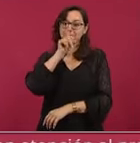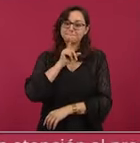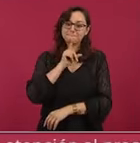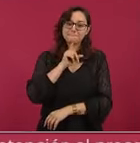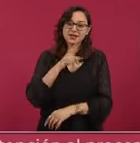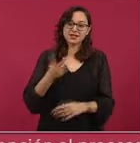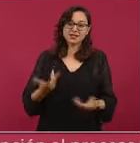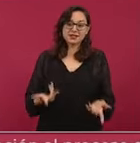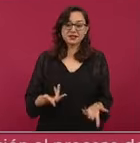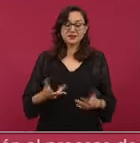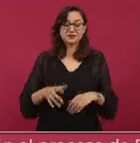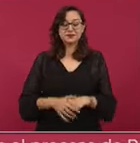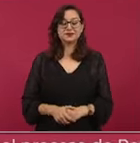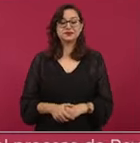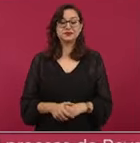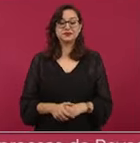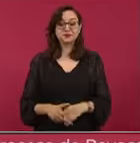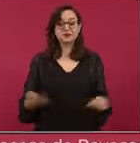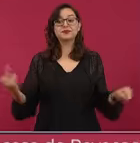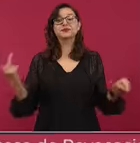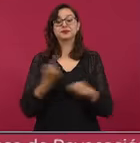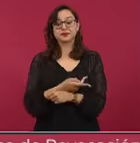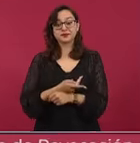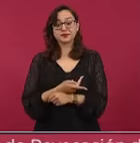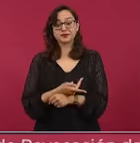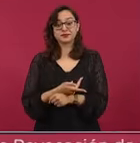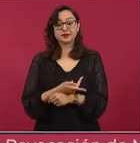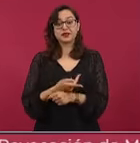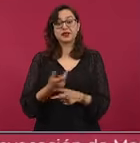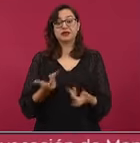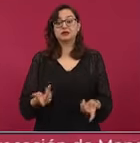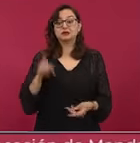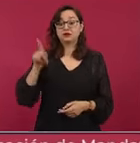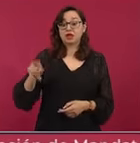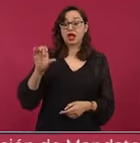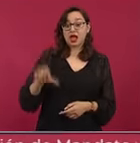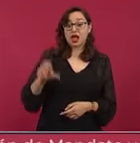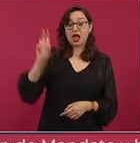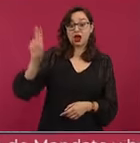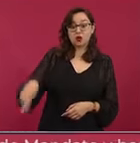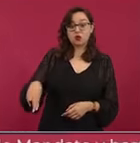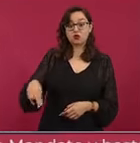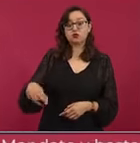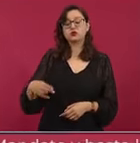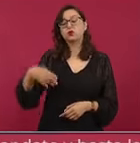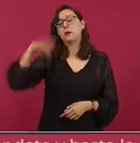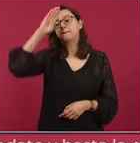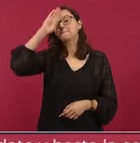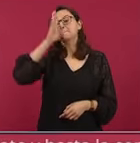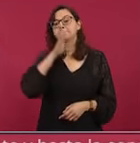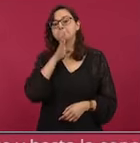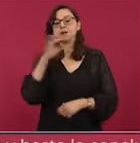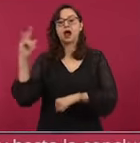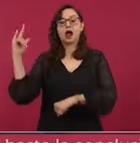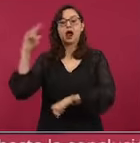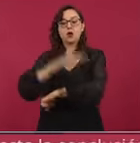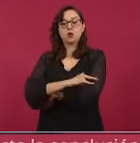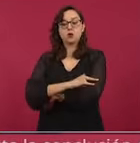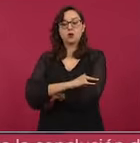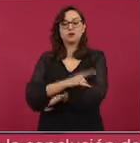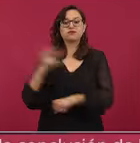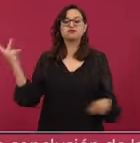¿Qué fue lo que sucedió en el aeropuerto de Cancún al mediodía? Se cayeron